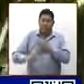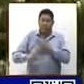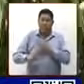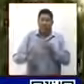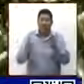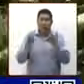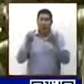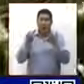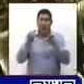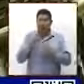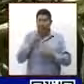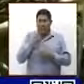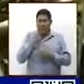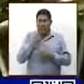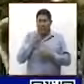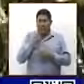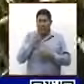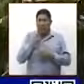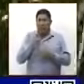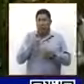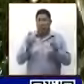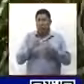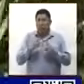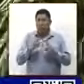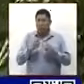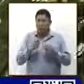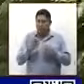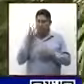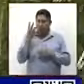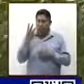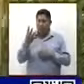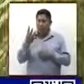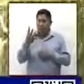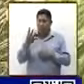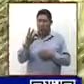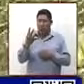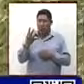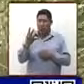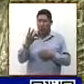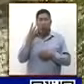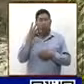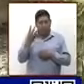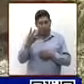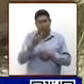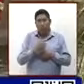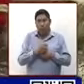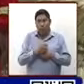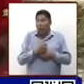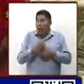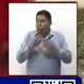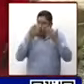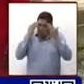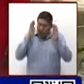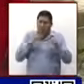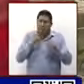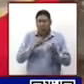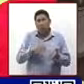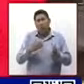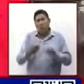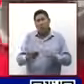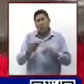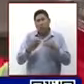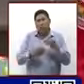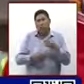Eran 7, dice la señora de ahí, nos ha dicho que eran 7, pero solo ahora 4 están. Solo 4, sí, ¿dónde 4. Estarán los demás? Se han muerto, dice la